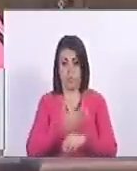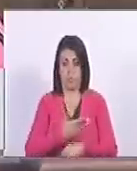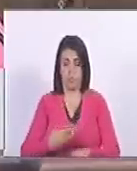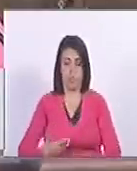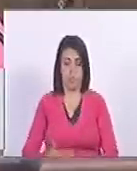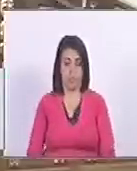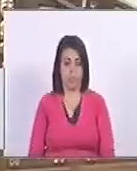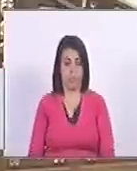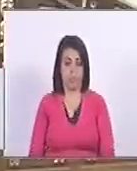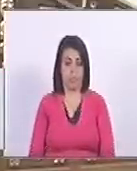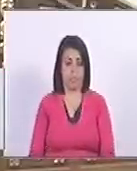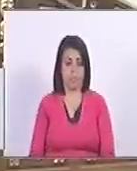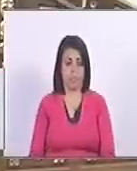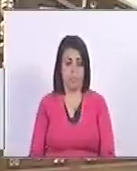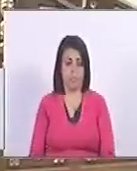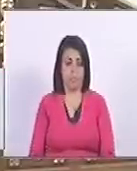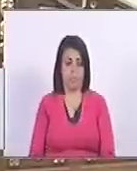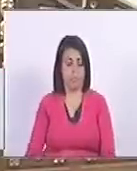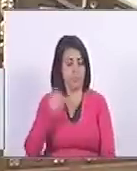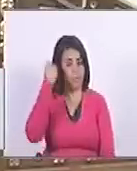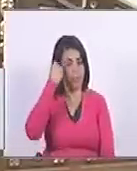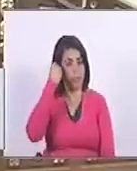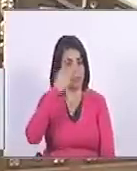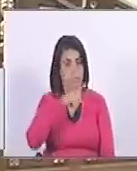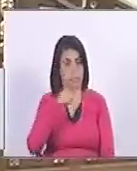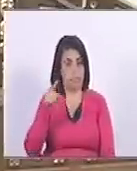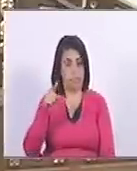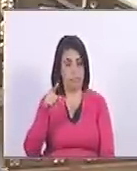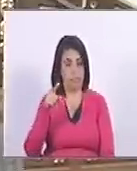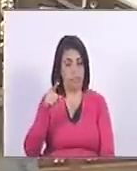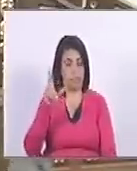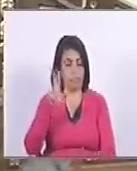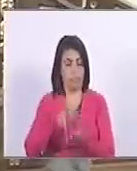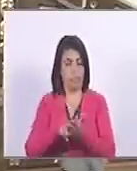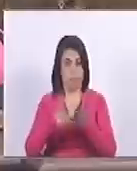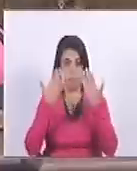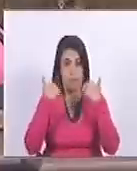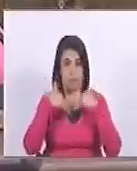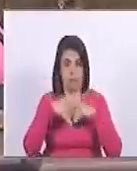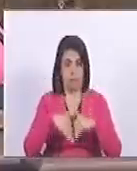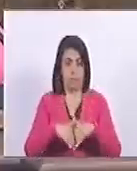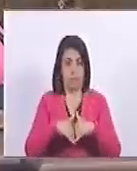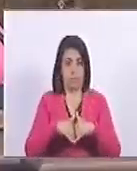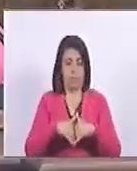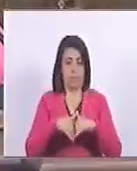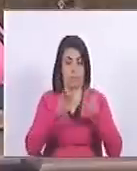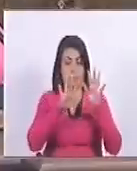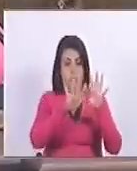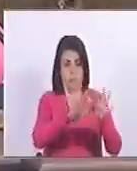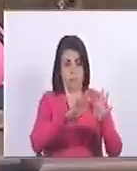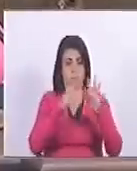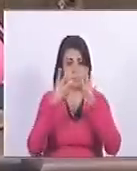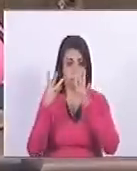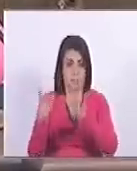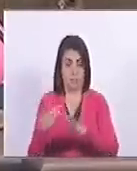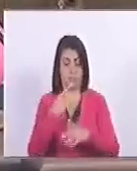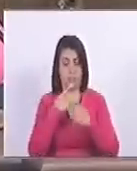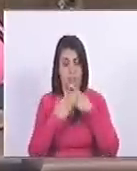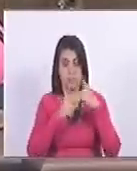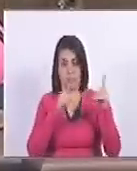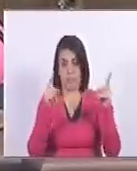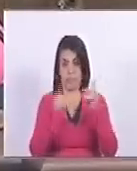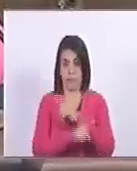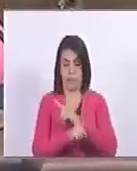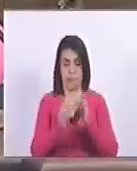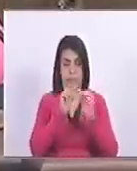señor presidente. En consideración. Aprobado. Siguiente. 28º. Se propone